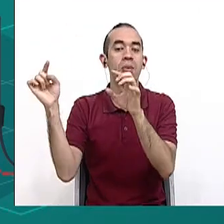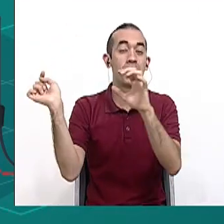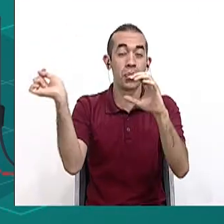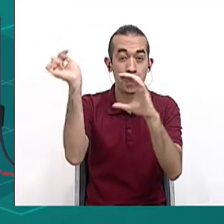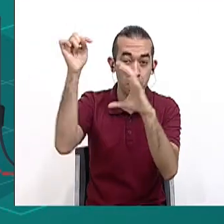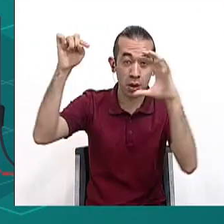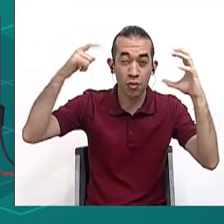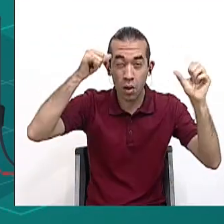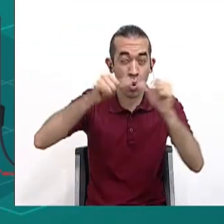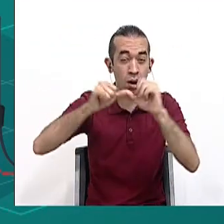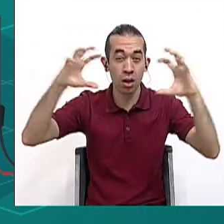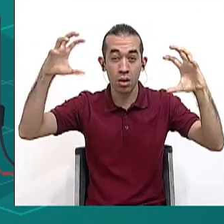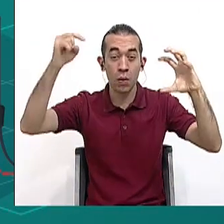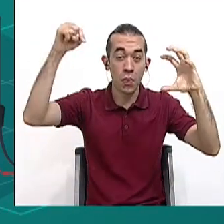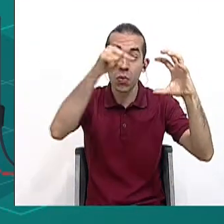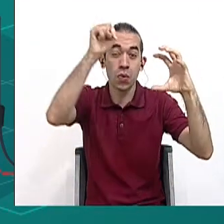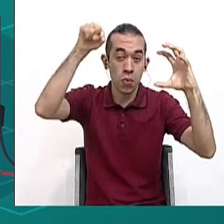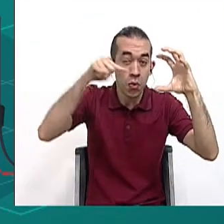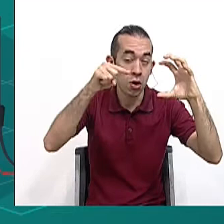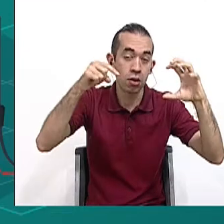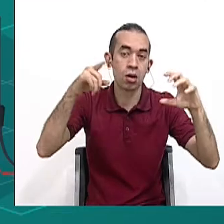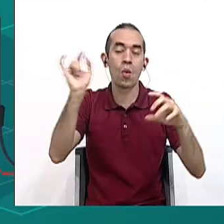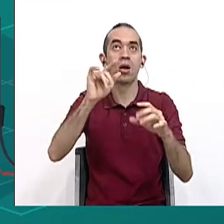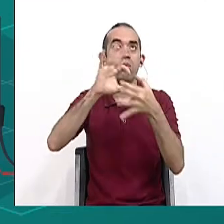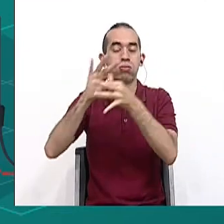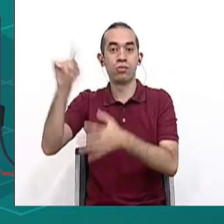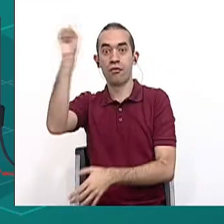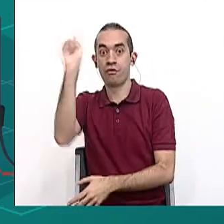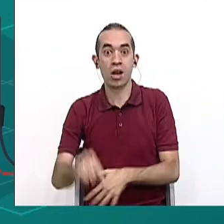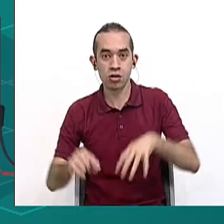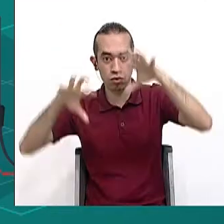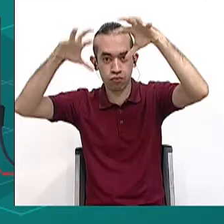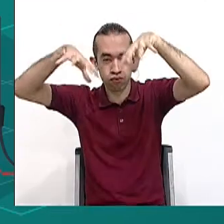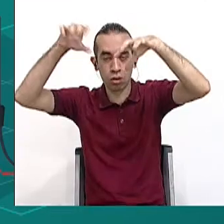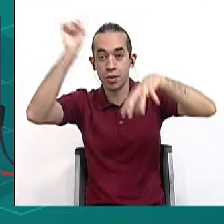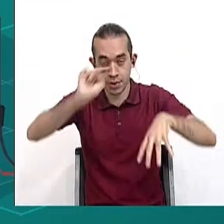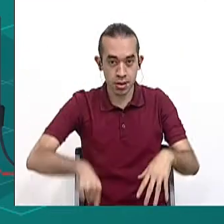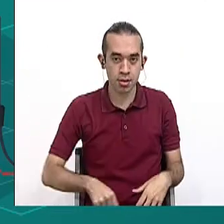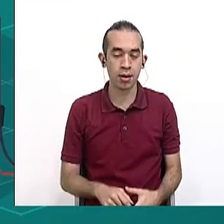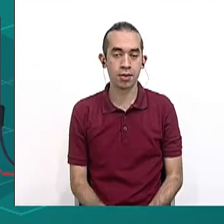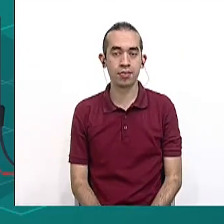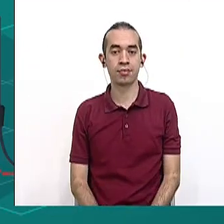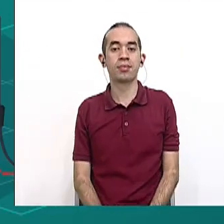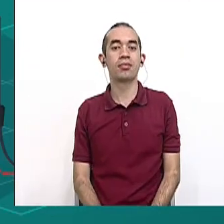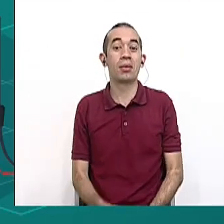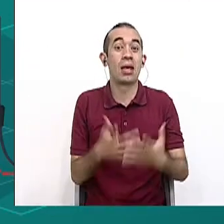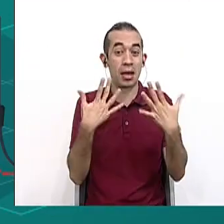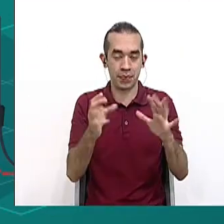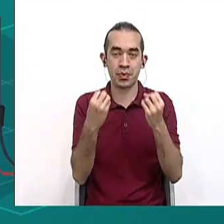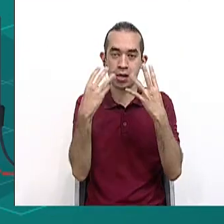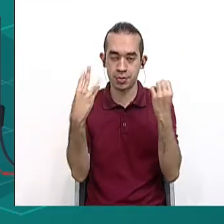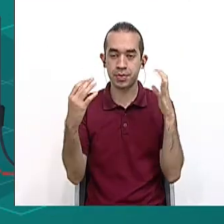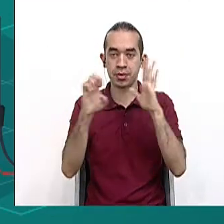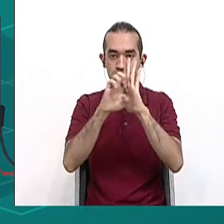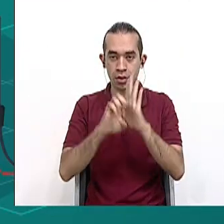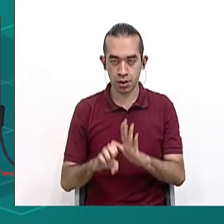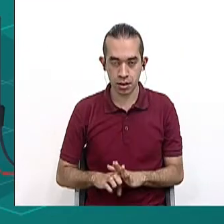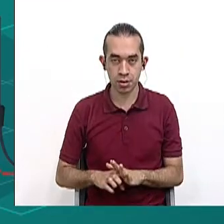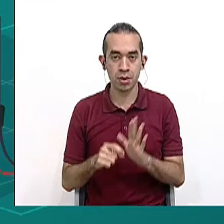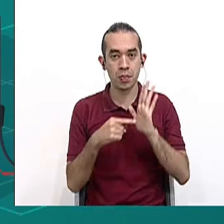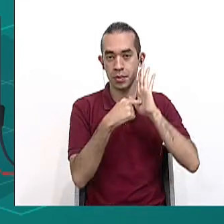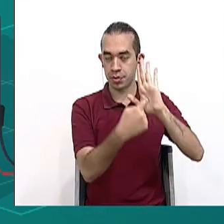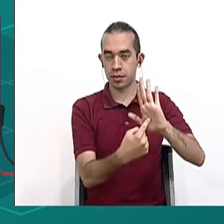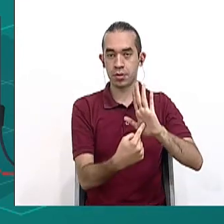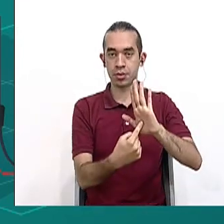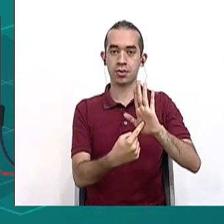y esas descargas eléctricas, ¿sí se acuerdan? Muy bien, entonces, como hicimos varios ejemplos o